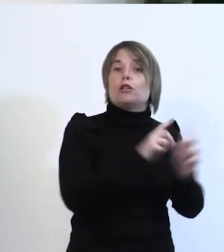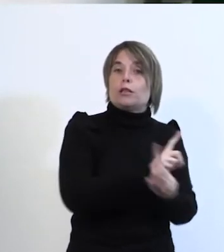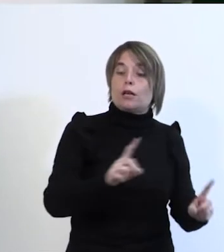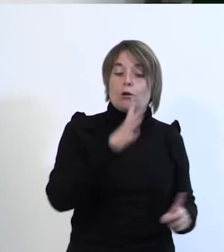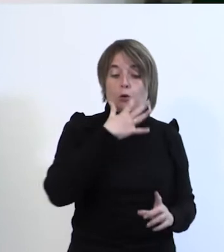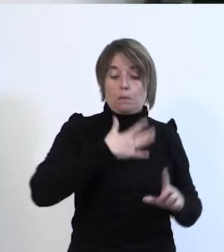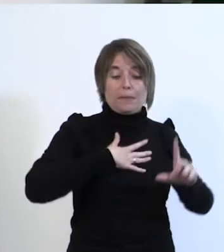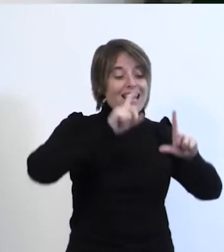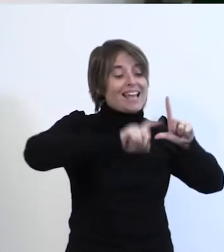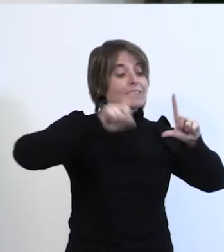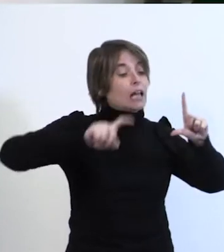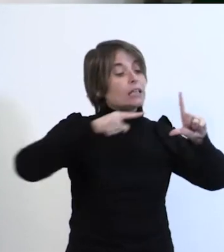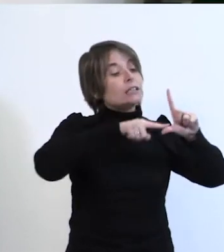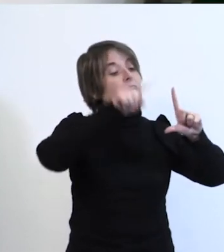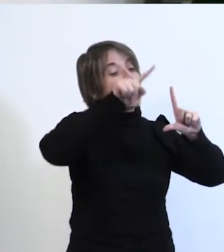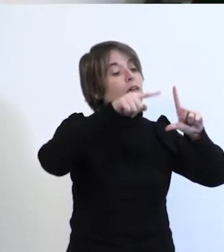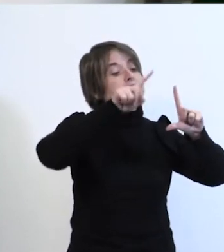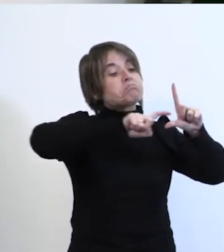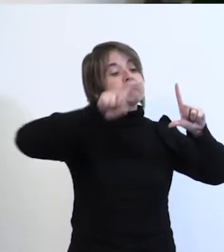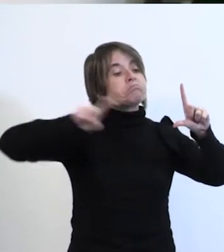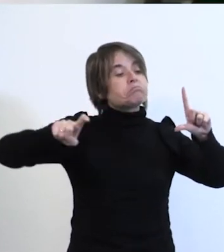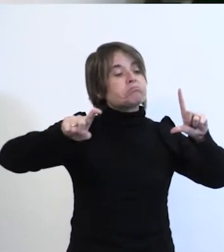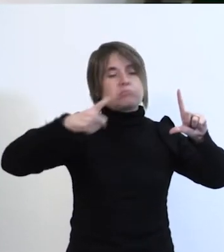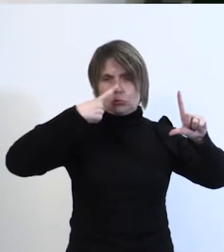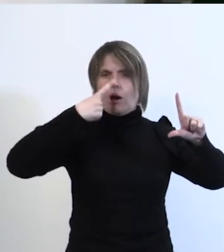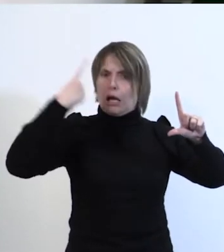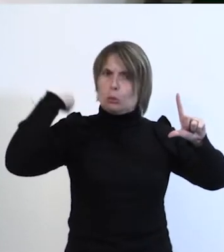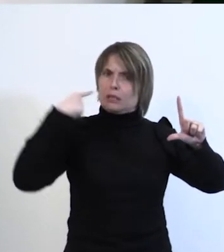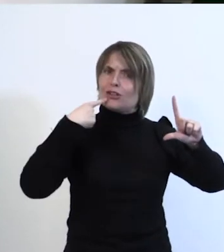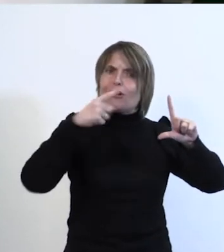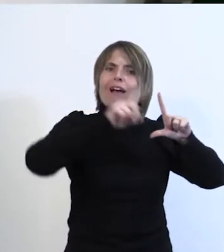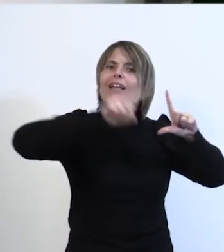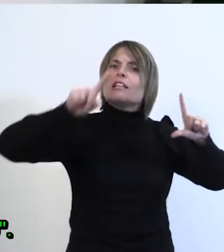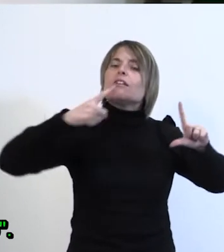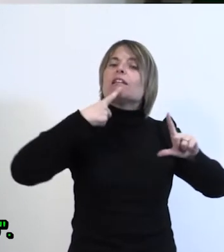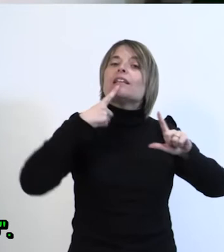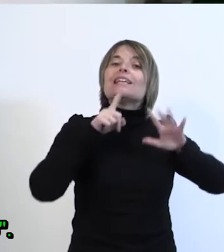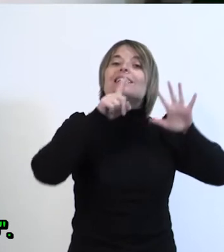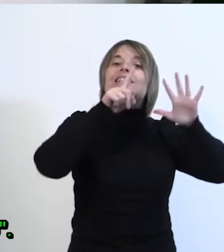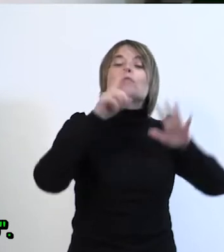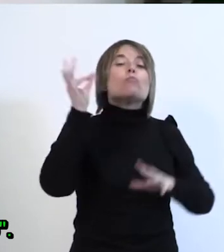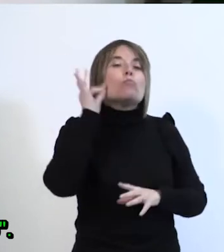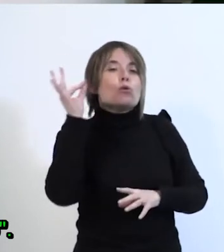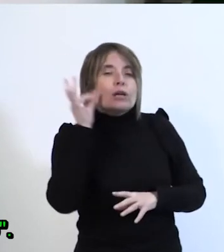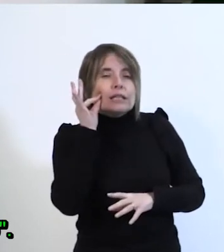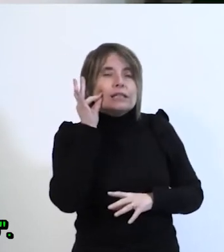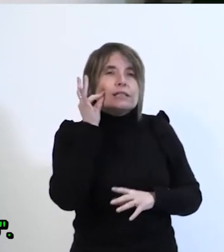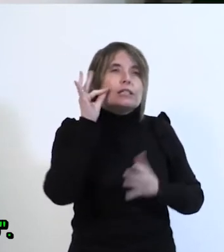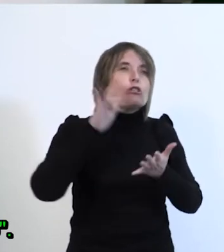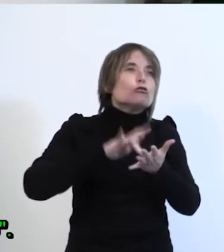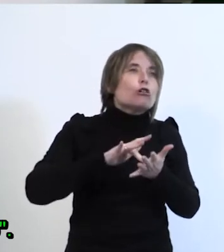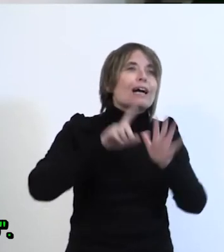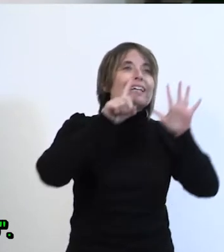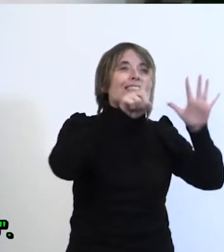violencia, porque mi estadística me dice, esto fue el año pasado, que el 61, las mujeres